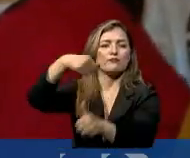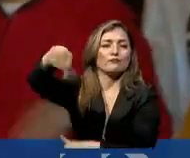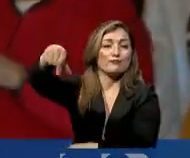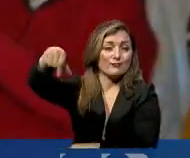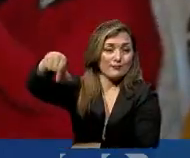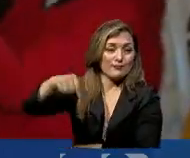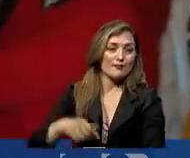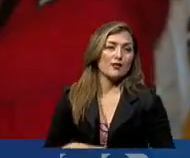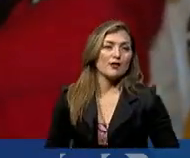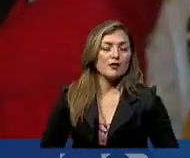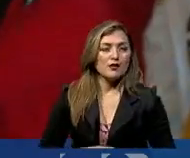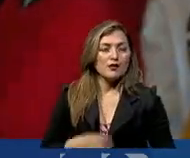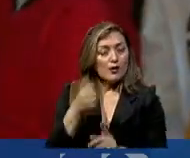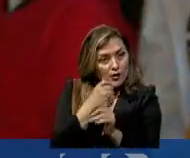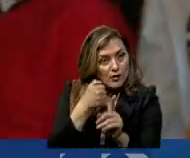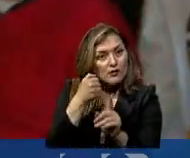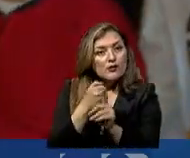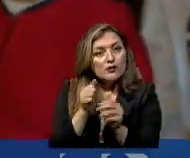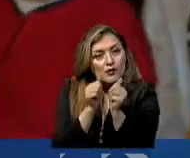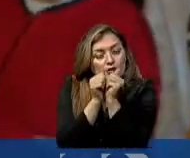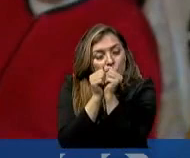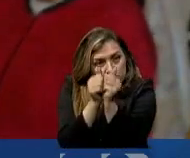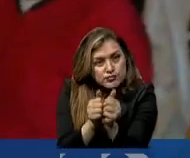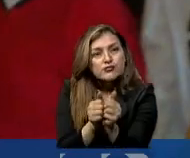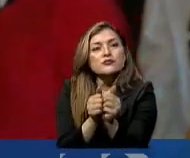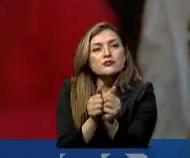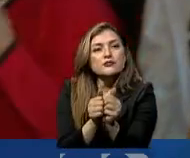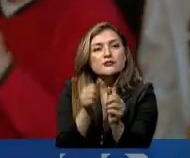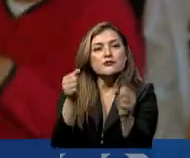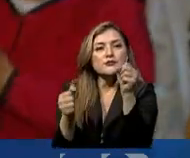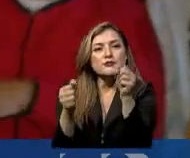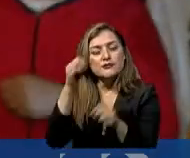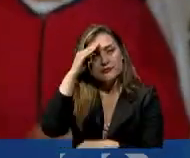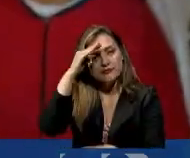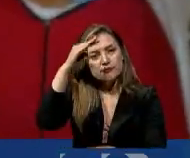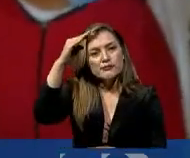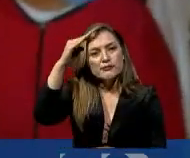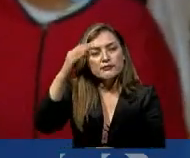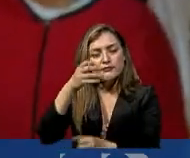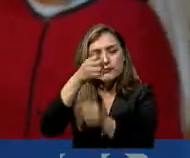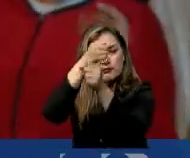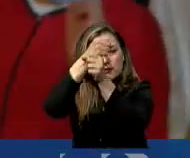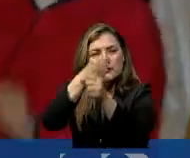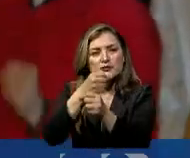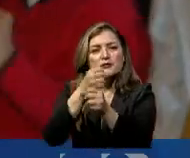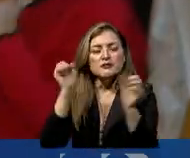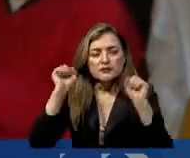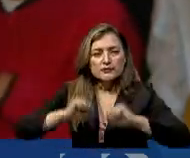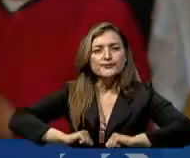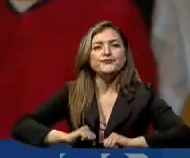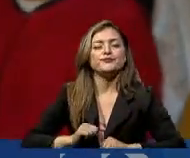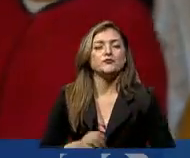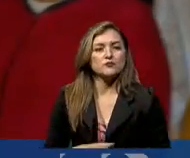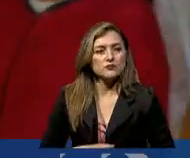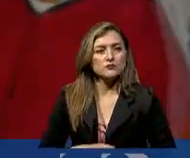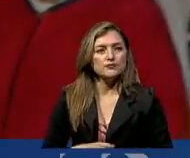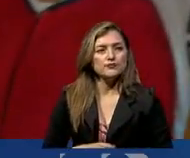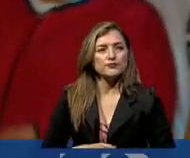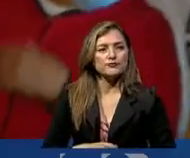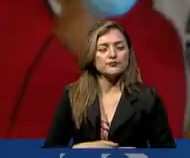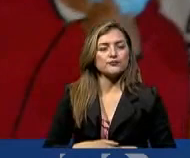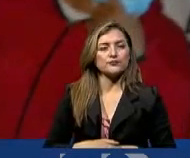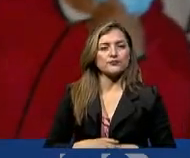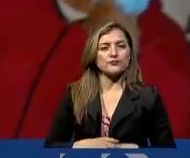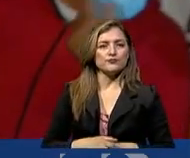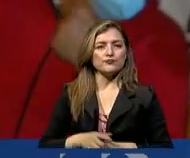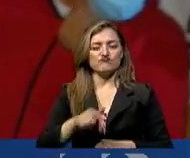Quitumbe. Que luchemos, o sea, juntos con los patrullajes, con todas las medidas de seguridad que podamos hacerlo para ganarle a la delincuencia.